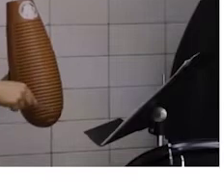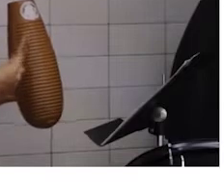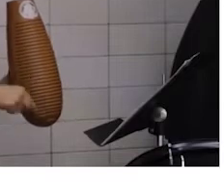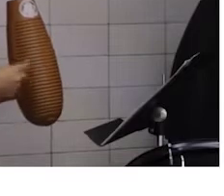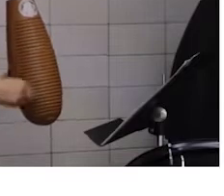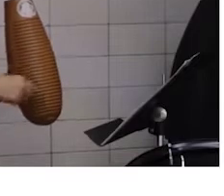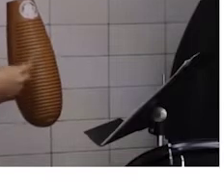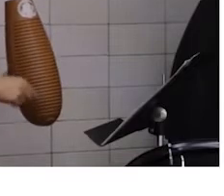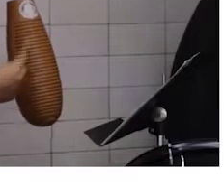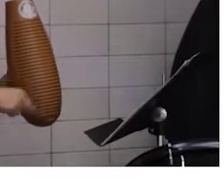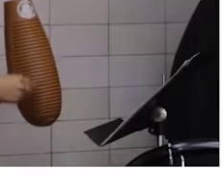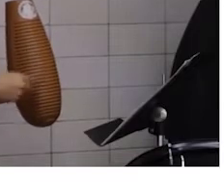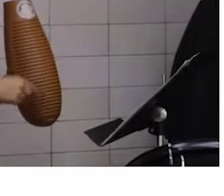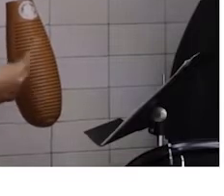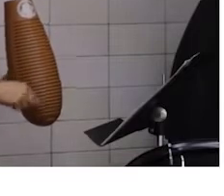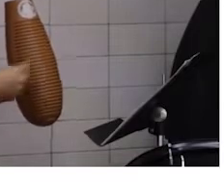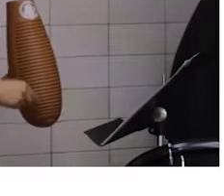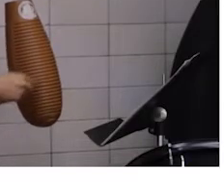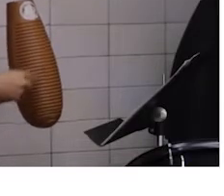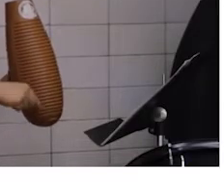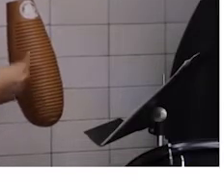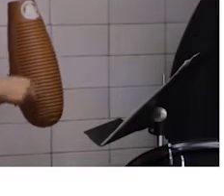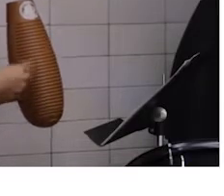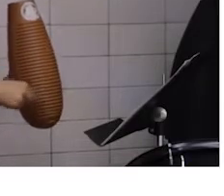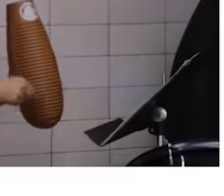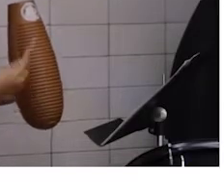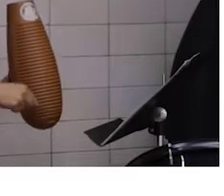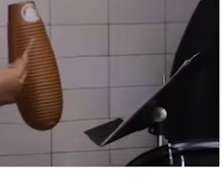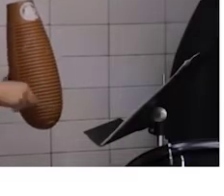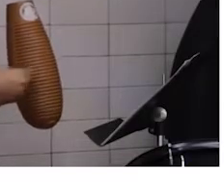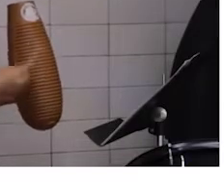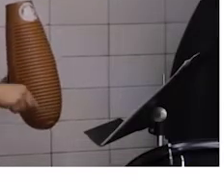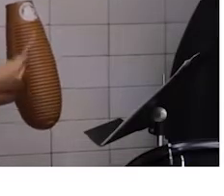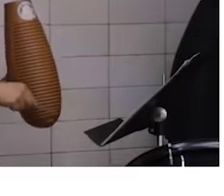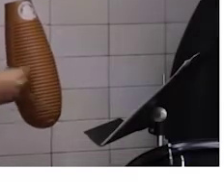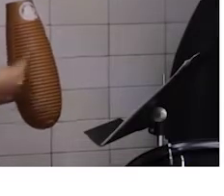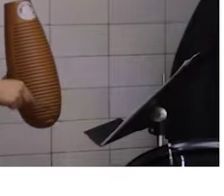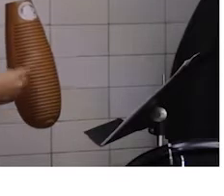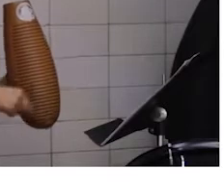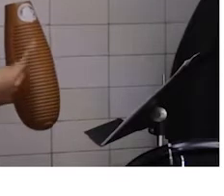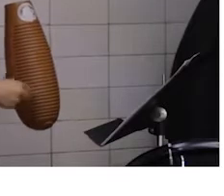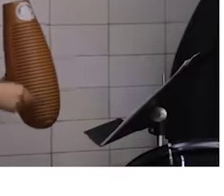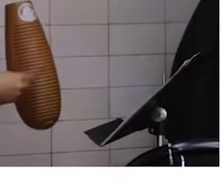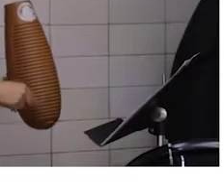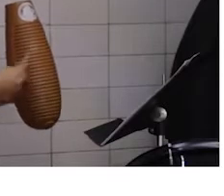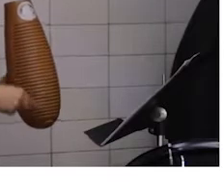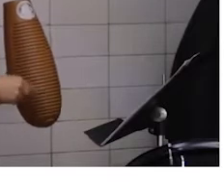We'll be right back.